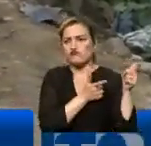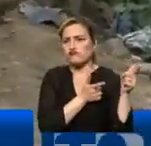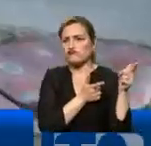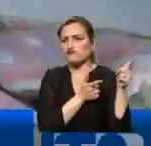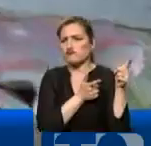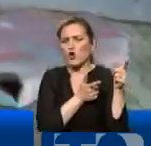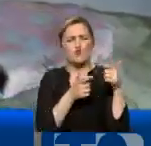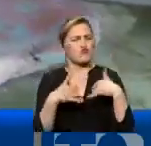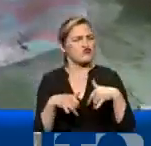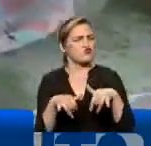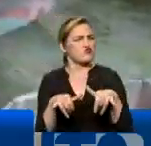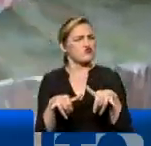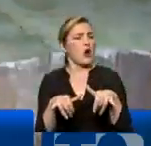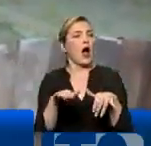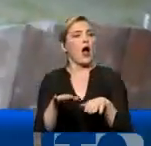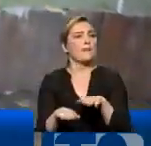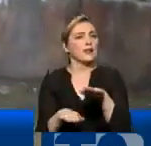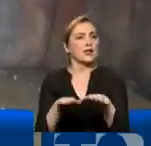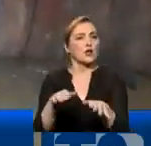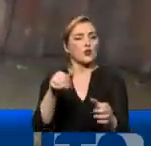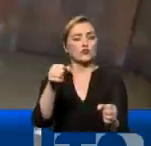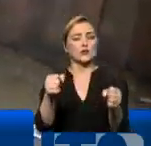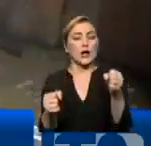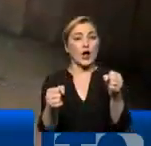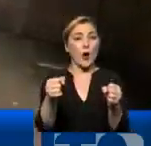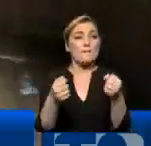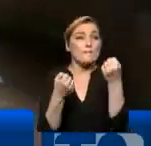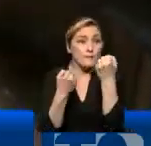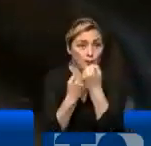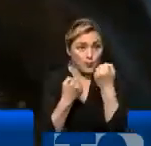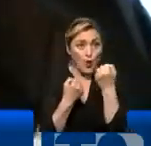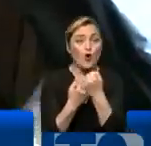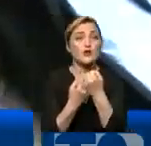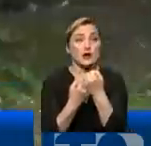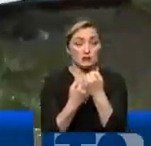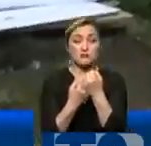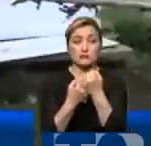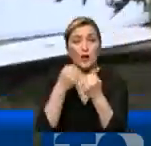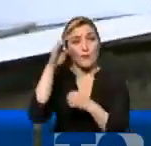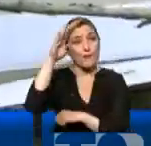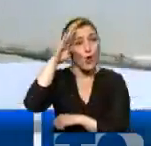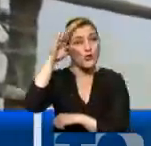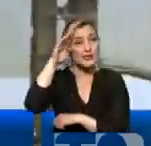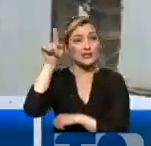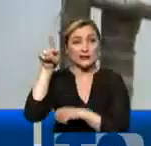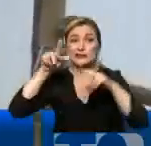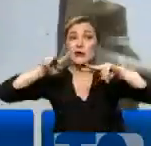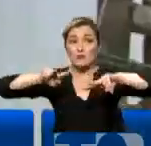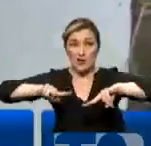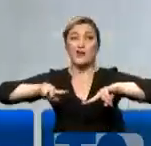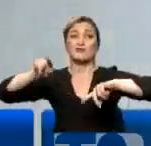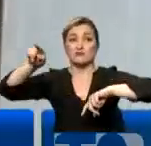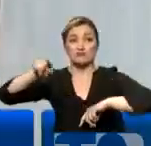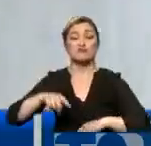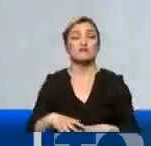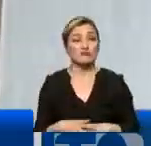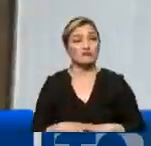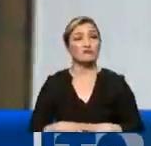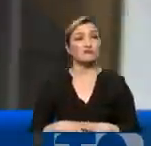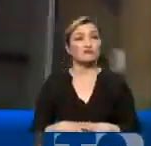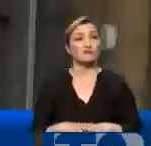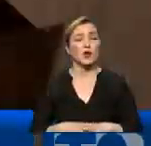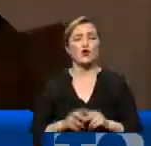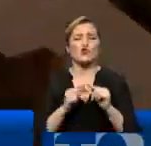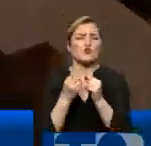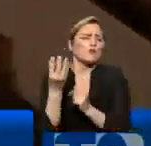permanentes a pie y en vehículos ellos apoyan a un contingente de la policía que también está presente en la zona pero en